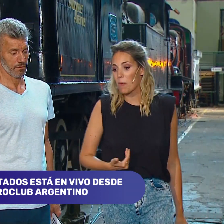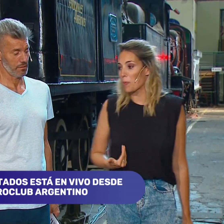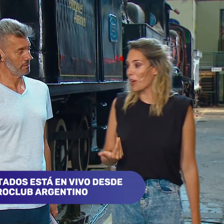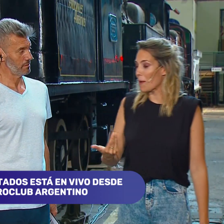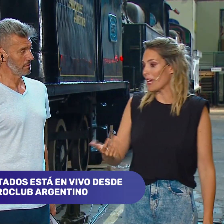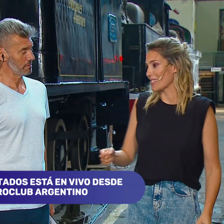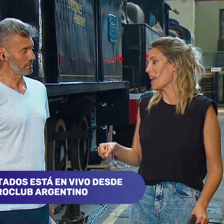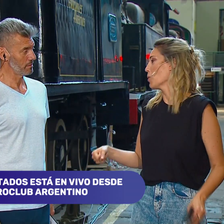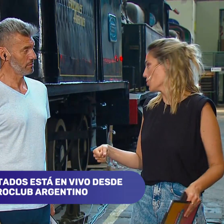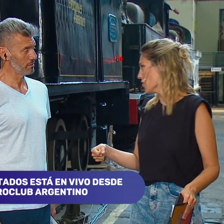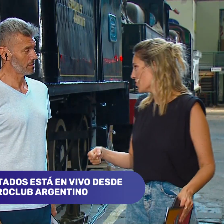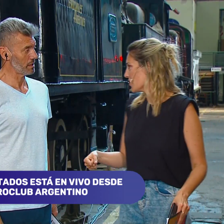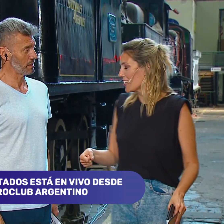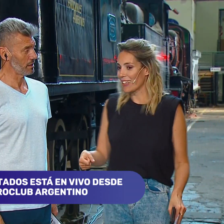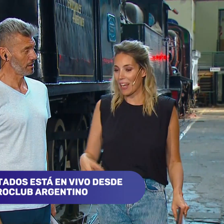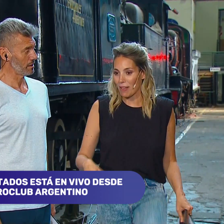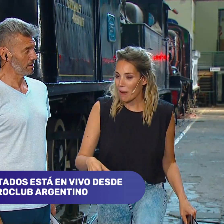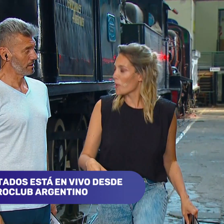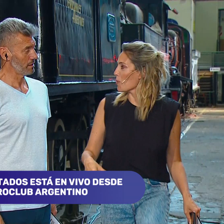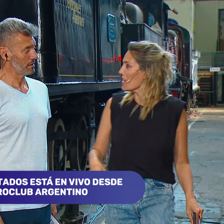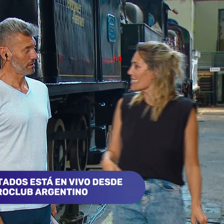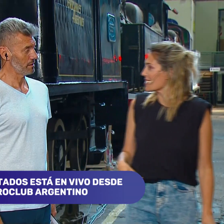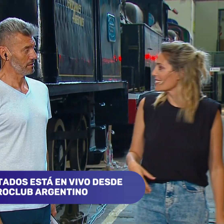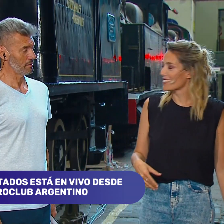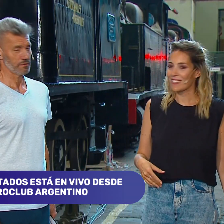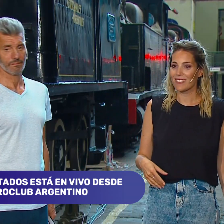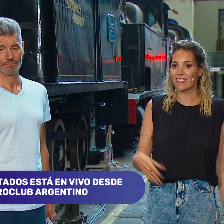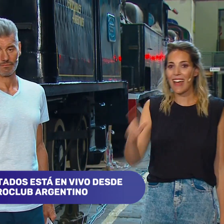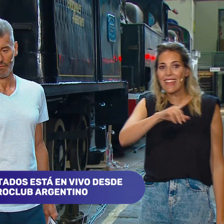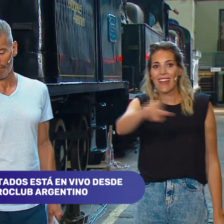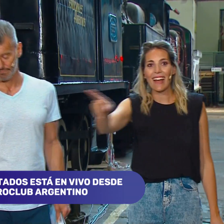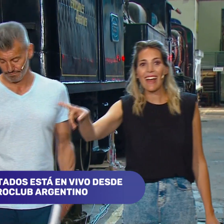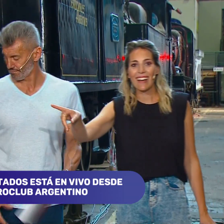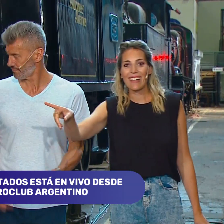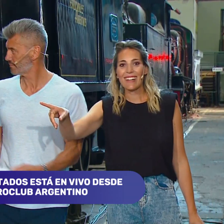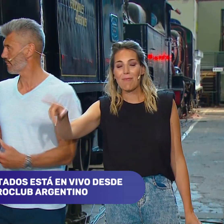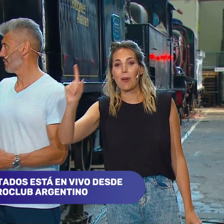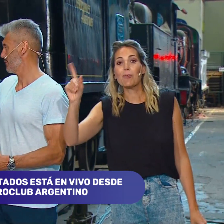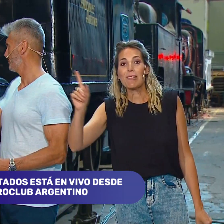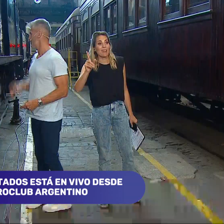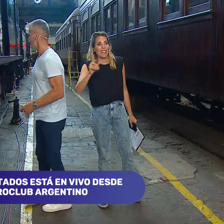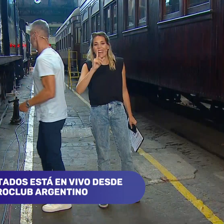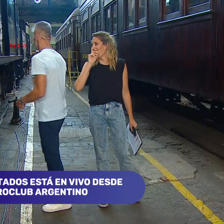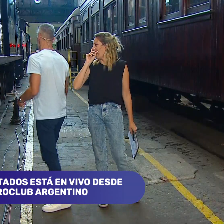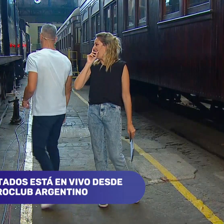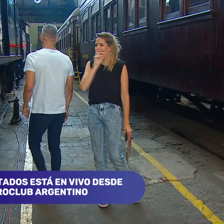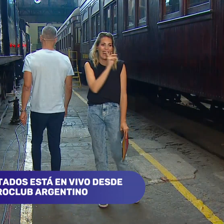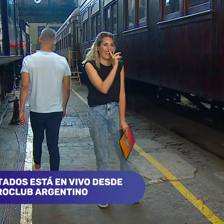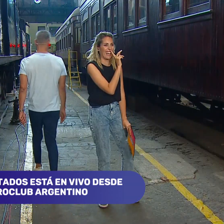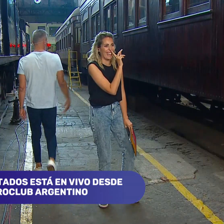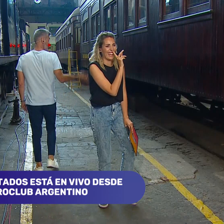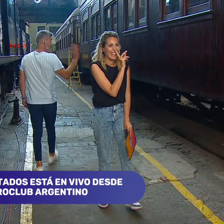cuando pasábamos por las vías en auto, sí, levantábamos los pies. ¿Nadie de acá? Pero escúcheme.